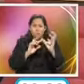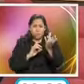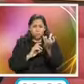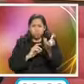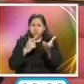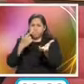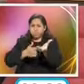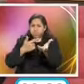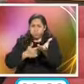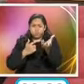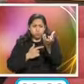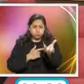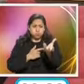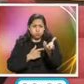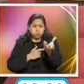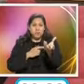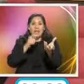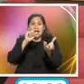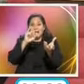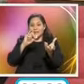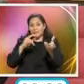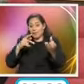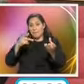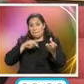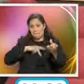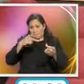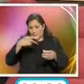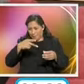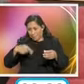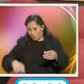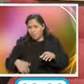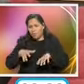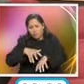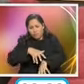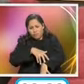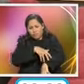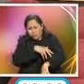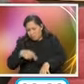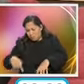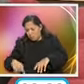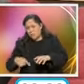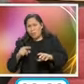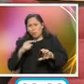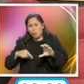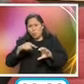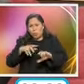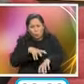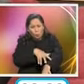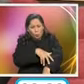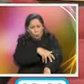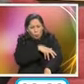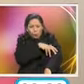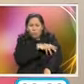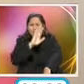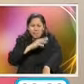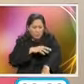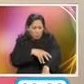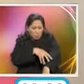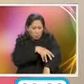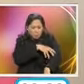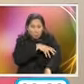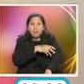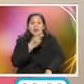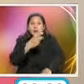de grasa. De hecho, así se ve la celulitis. ¿Estamos de acuerdo? Claro. ¿No? Se ve como hoyos. Sí. Ahora, esta formación de grasa va a